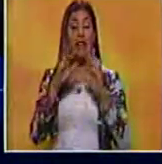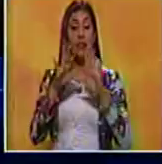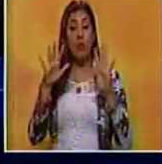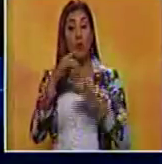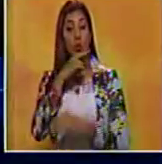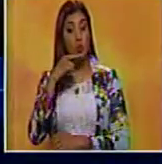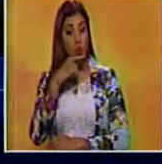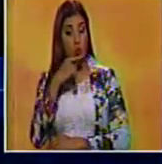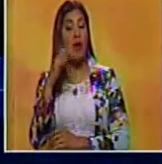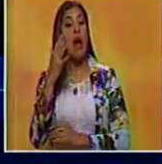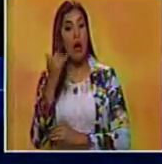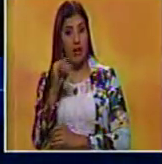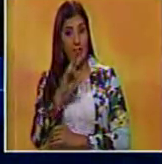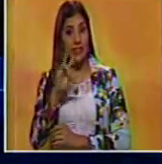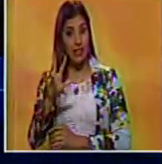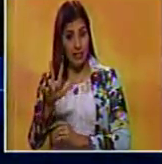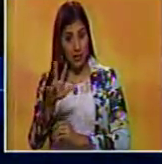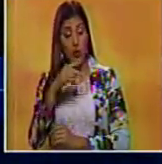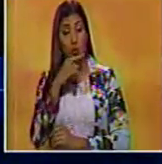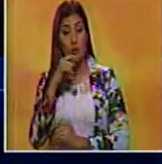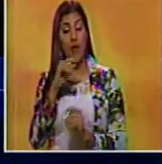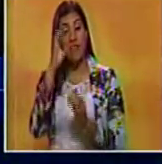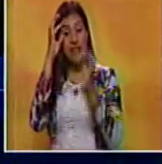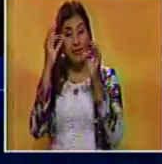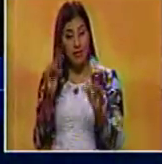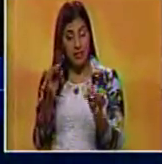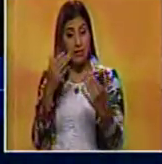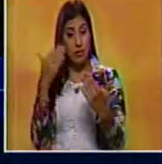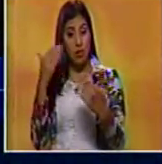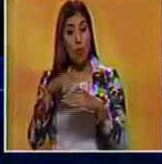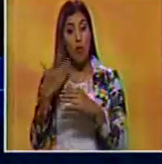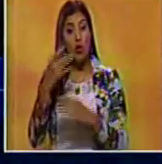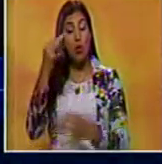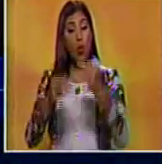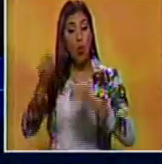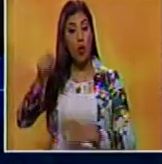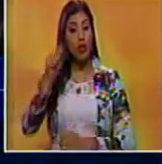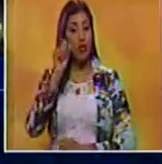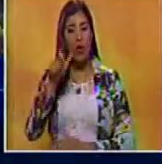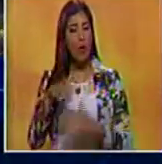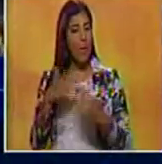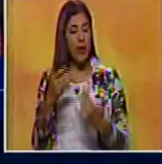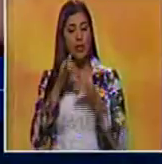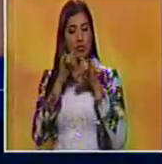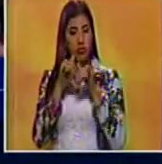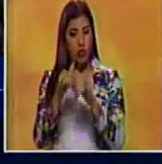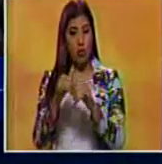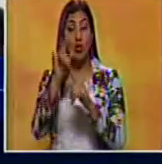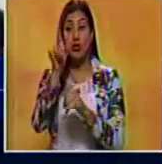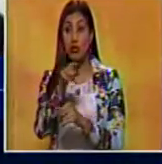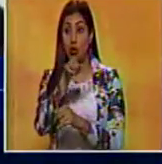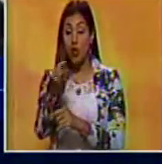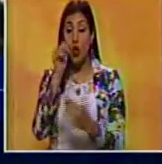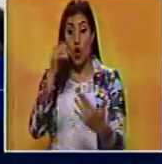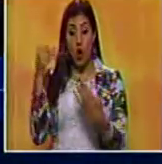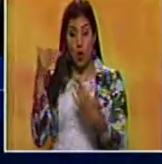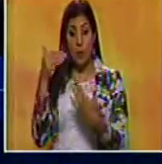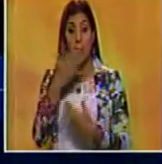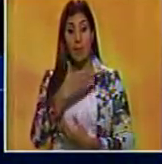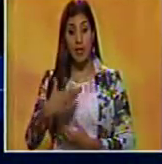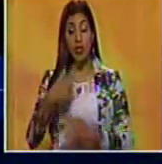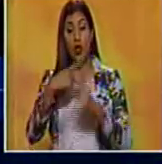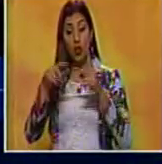octubre. Precisamente el 23 de octubre es la fecha fijada por la jueza Daniela Camacho para informar si Correa y otros